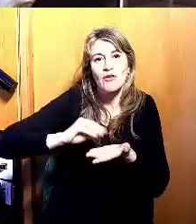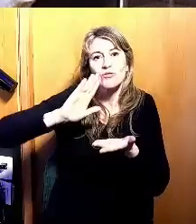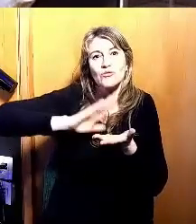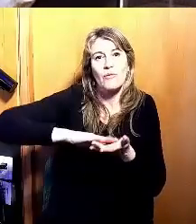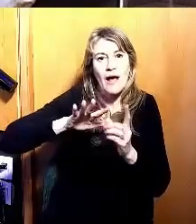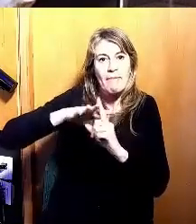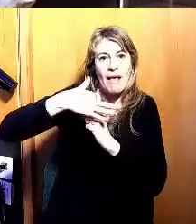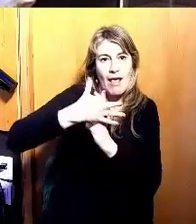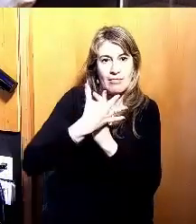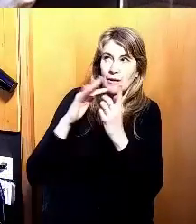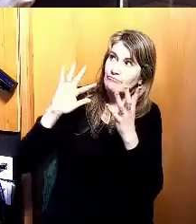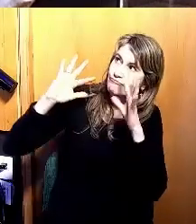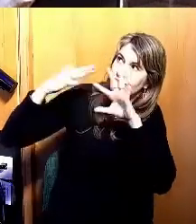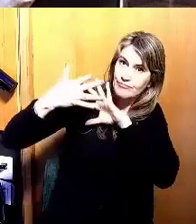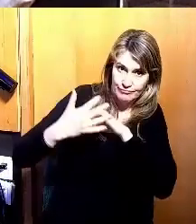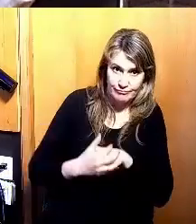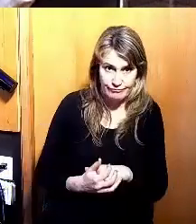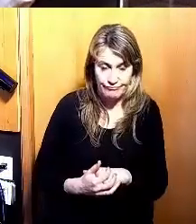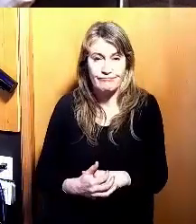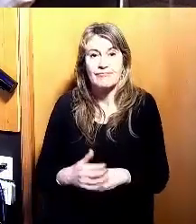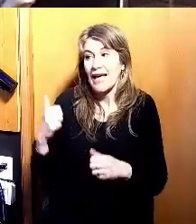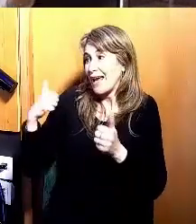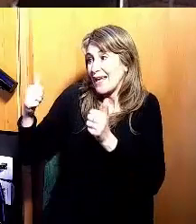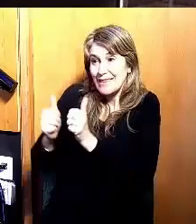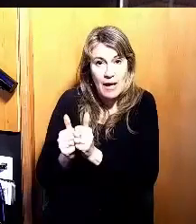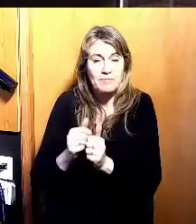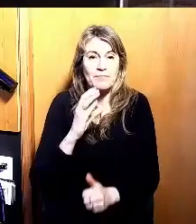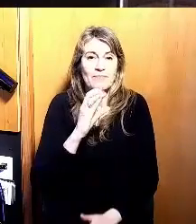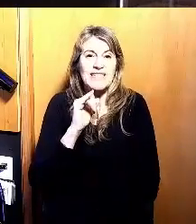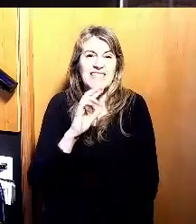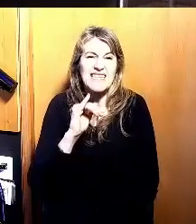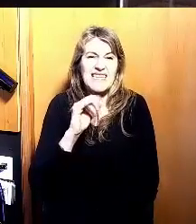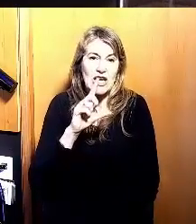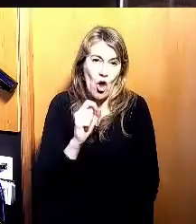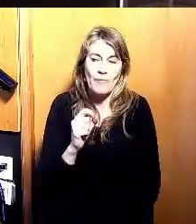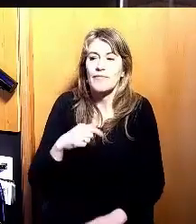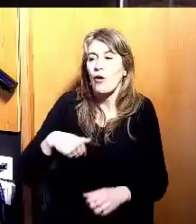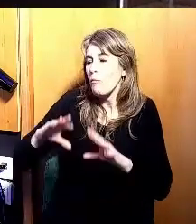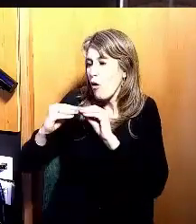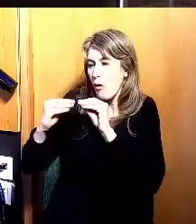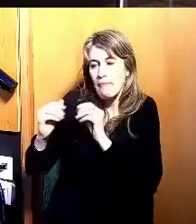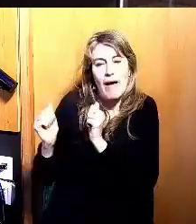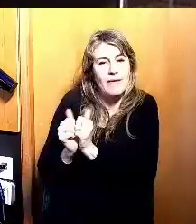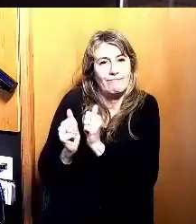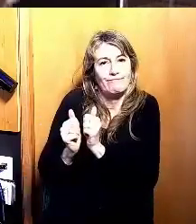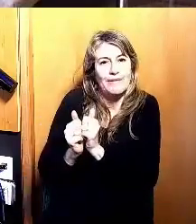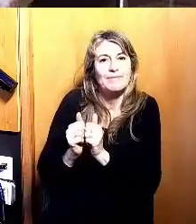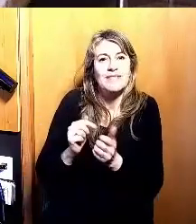Para eso nos acompañan Marisa Cirilo, cómplice ya a esta altura desde Sempre